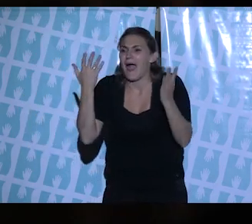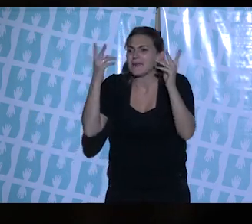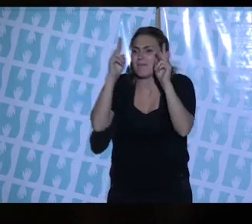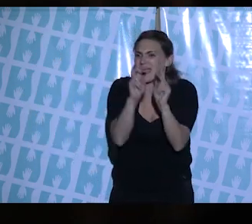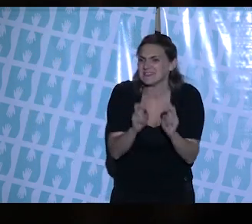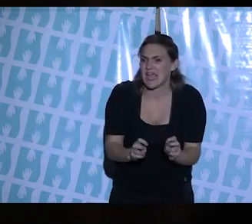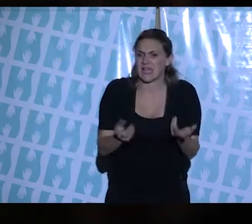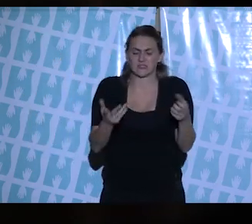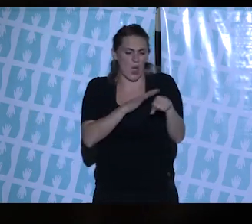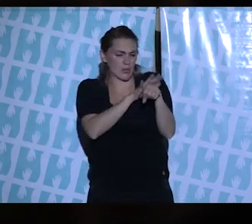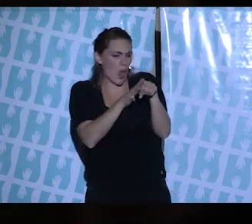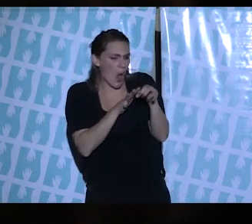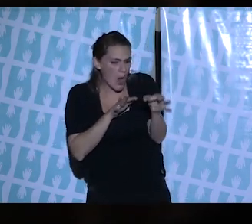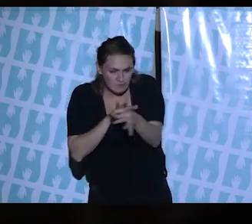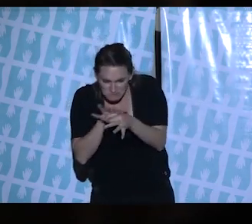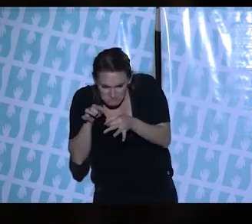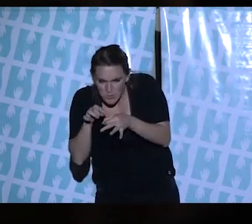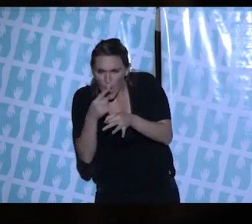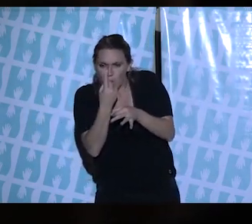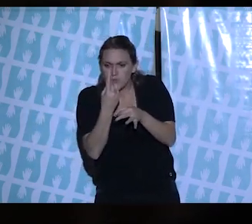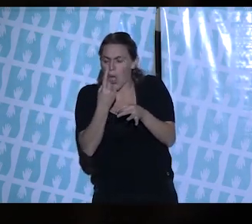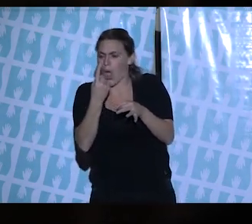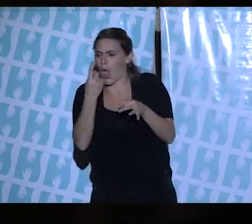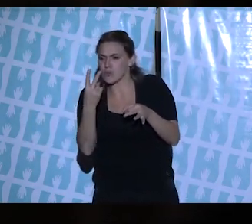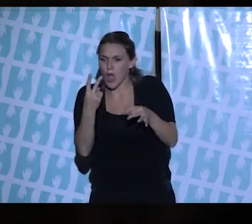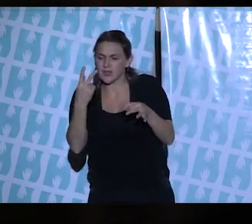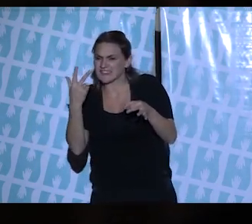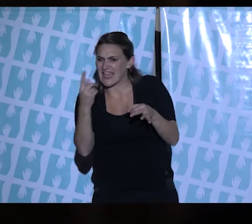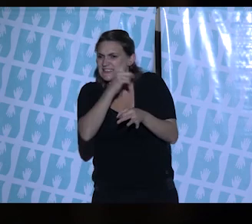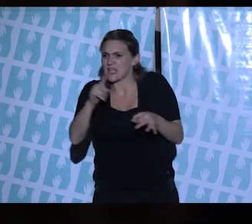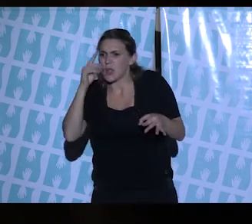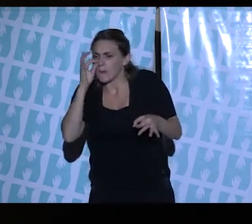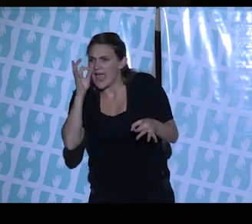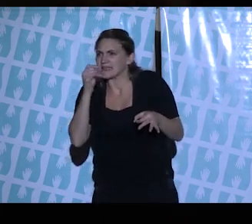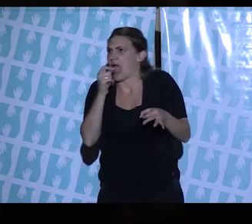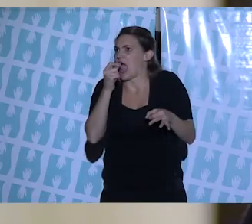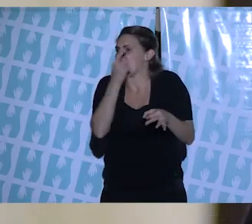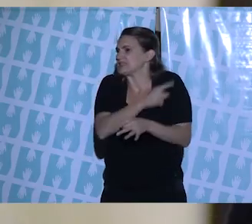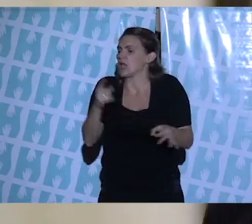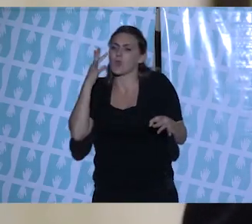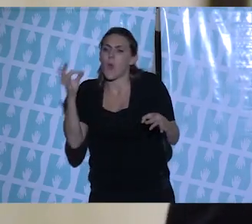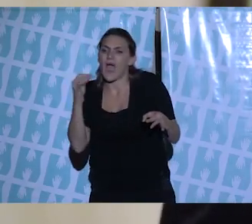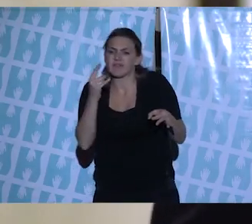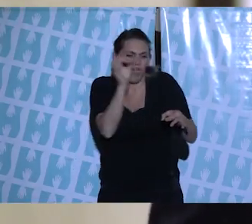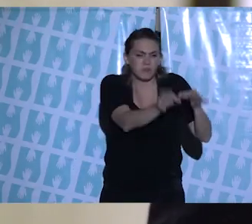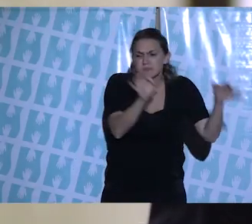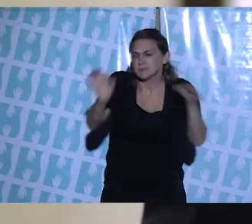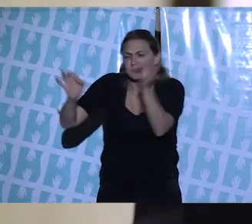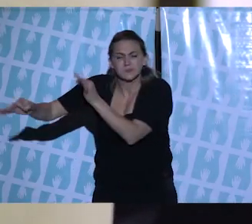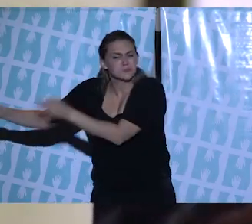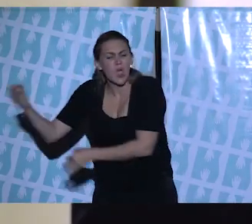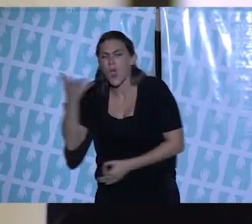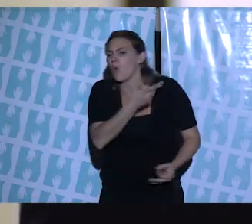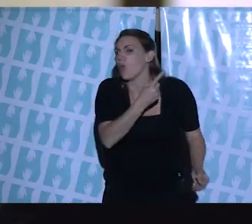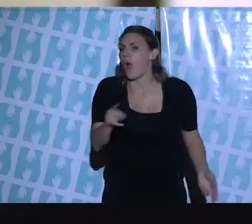el blanco 1, el 50, el 120 o el 140 es el más efectivo?